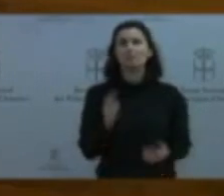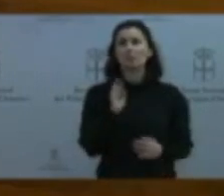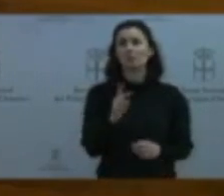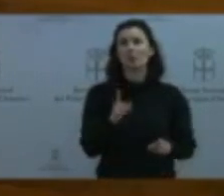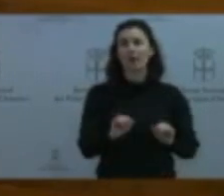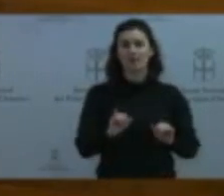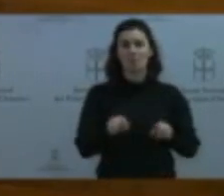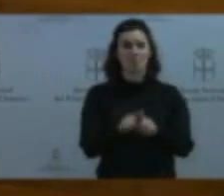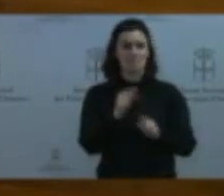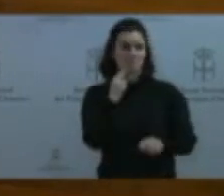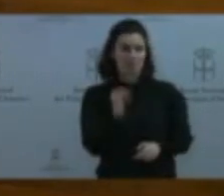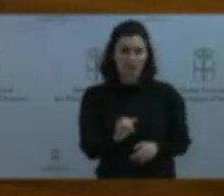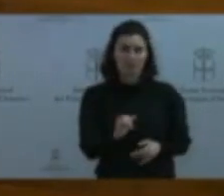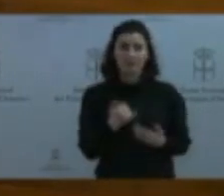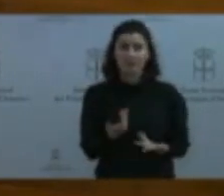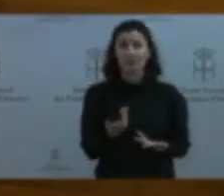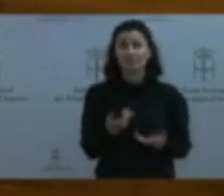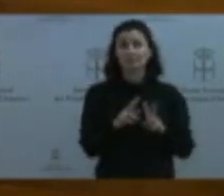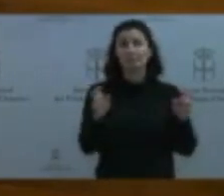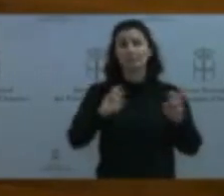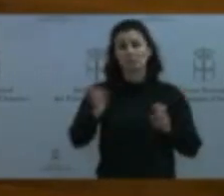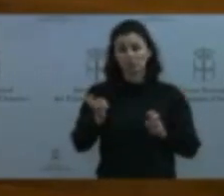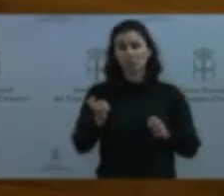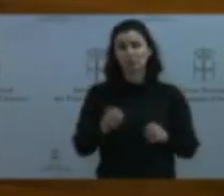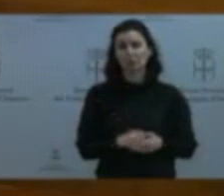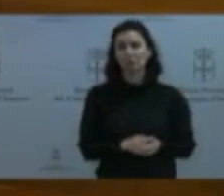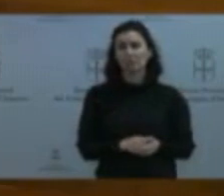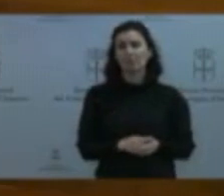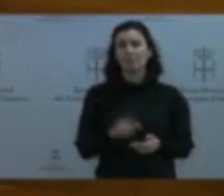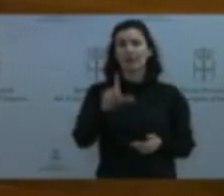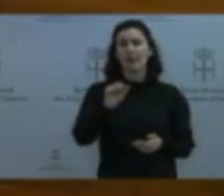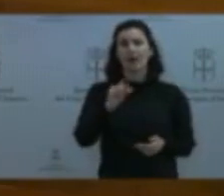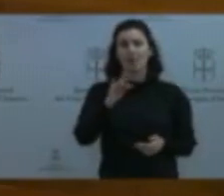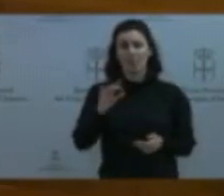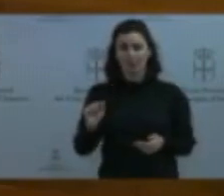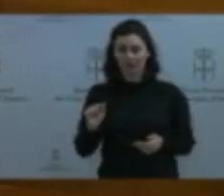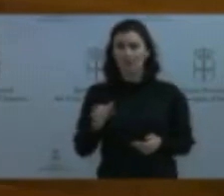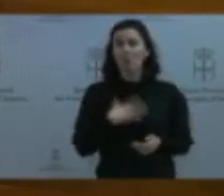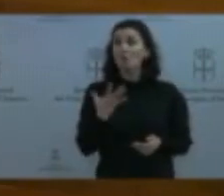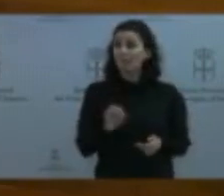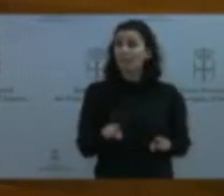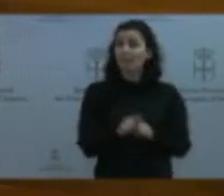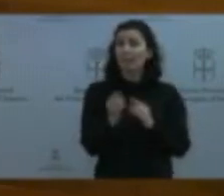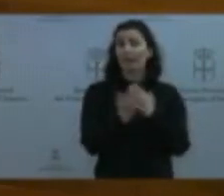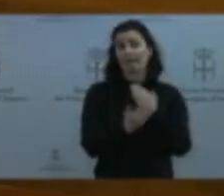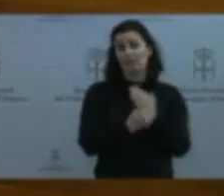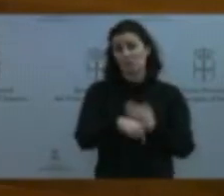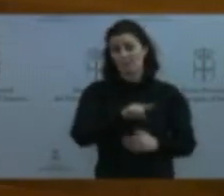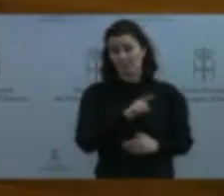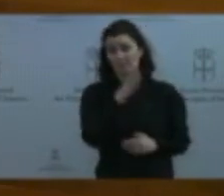cuestión velada, seguramente que por el afecto que me tienen, que seguramente que es mutuo en este caso. Pero